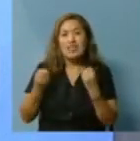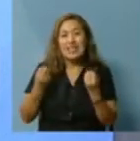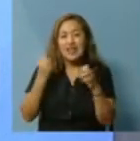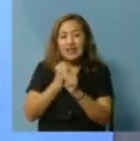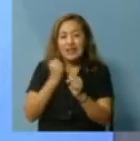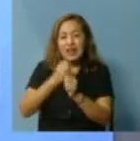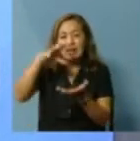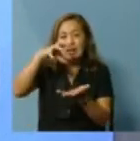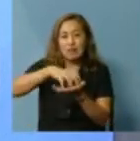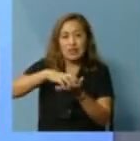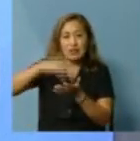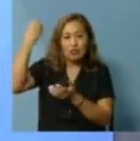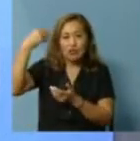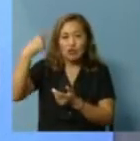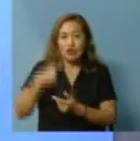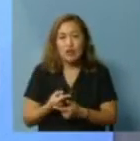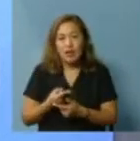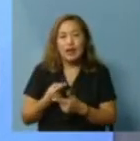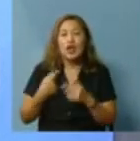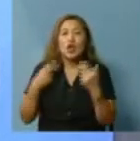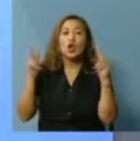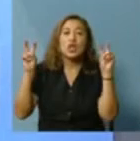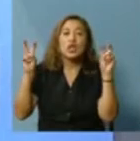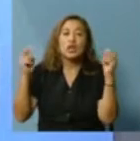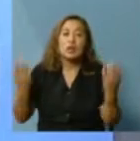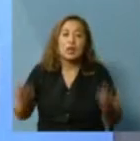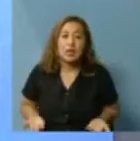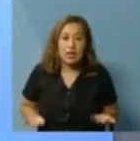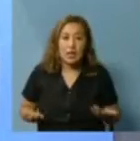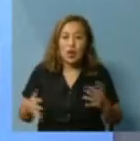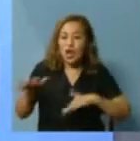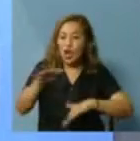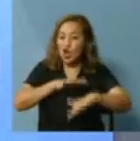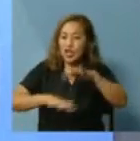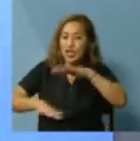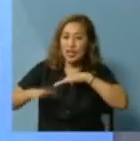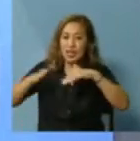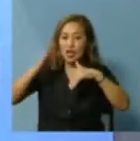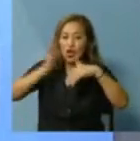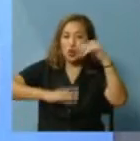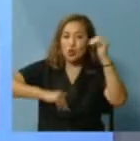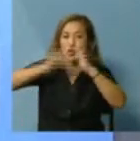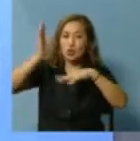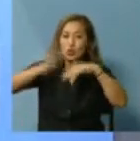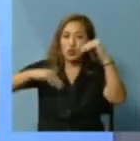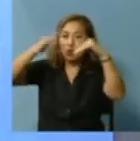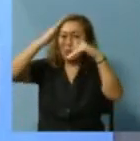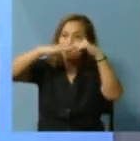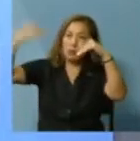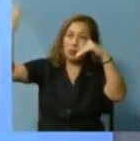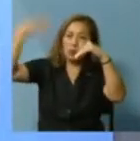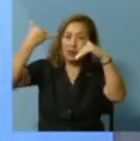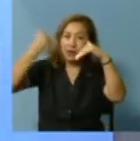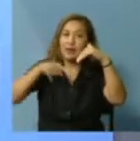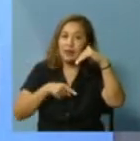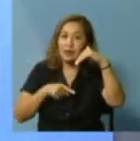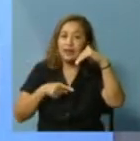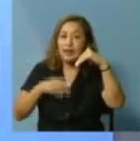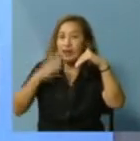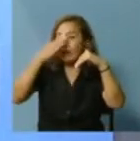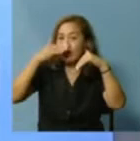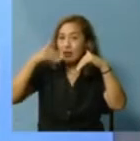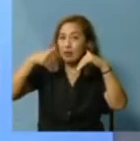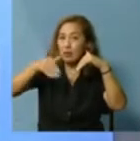pleno causar y con el tema de el armado no es cierto de las estructuras la colocación de paneles y